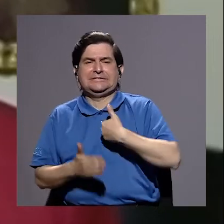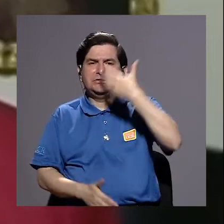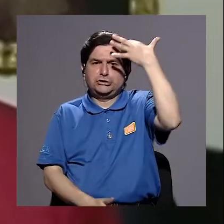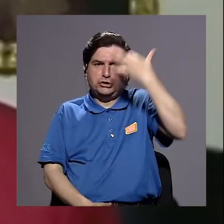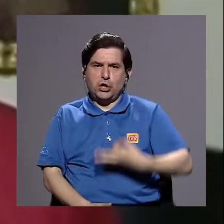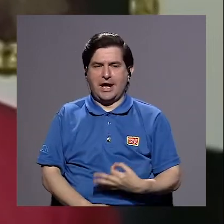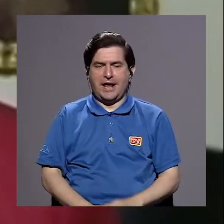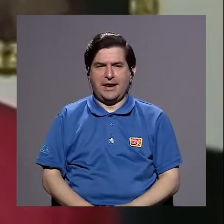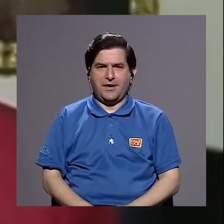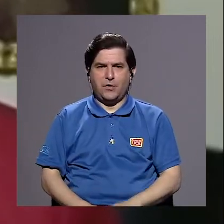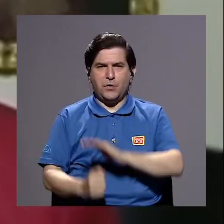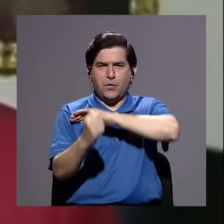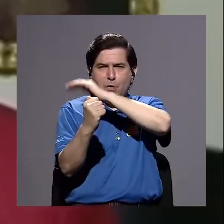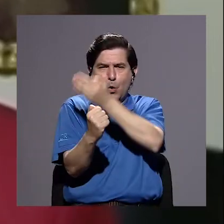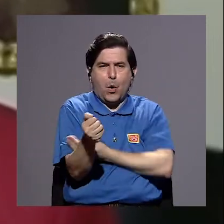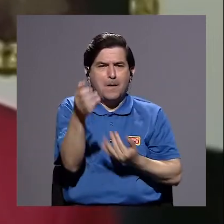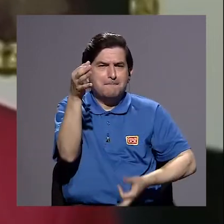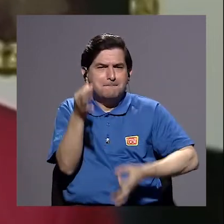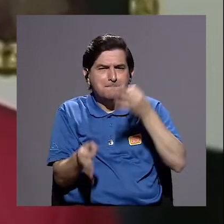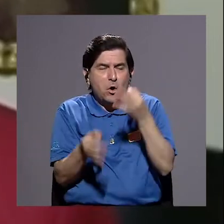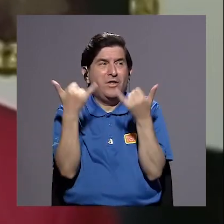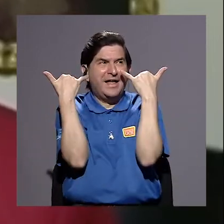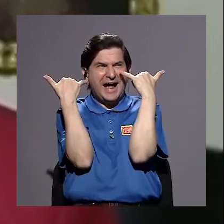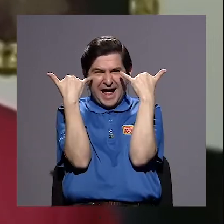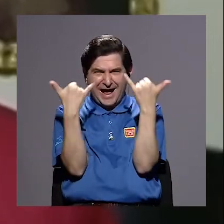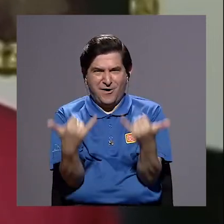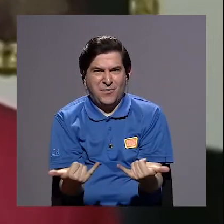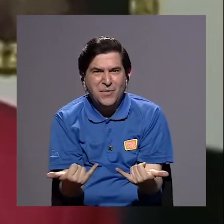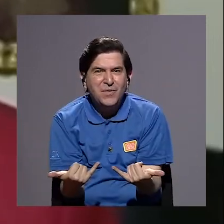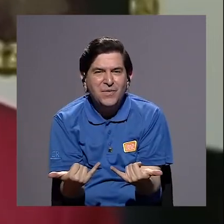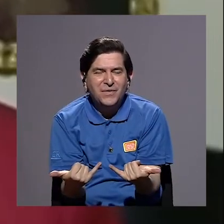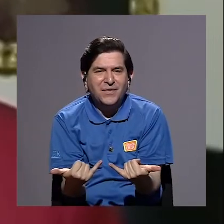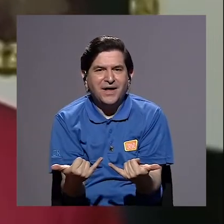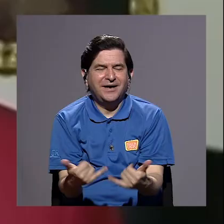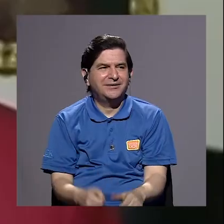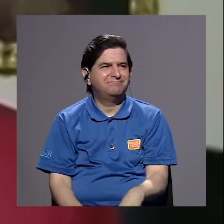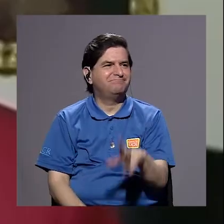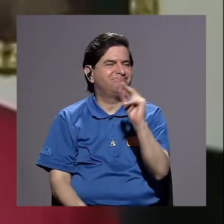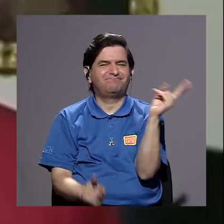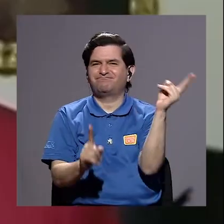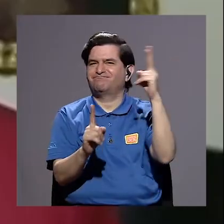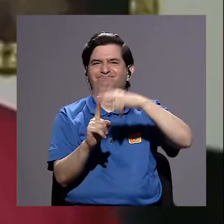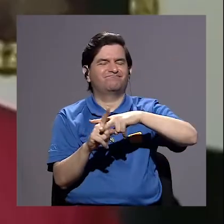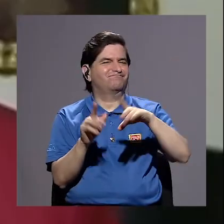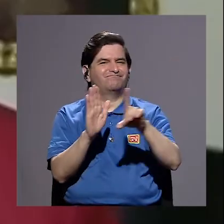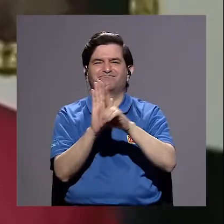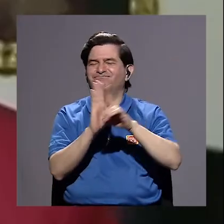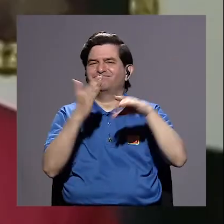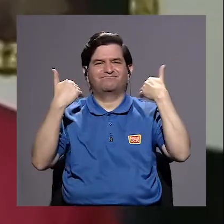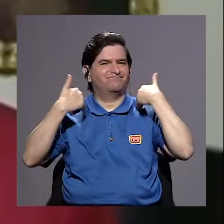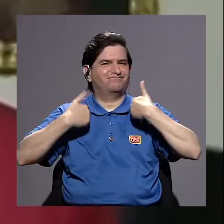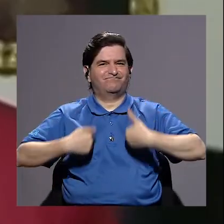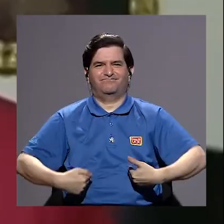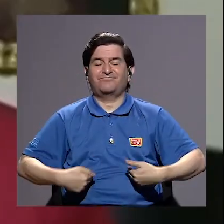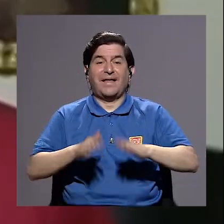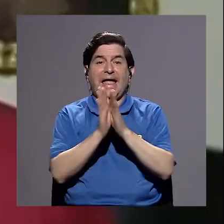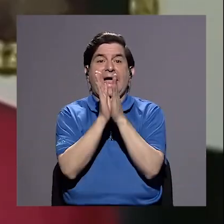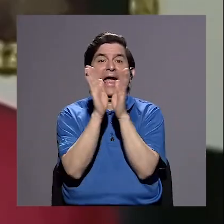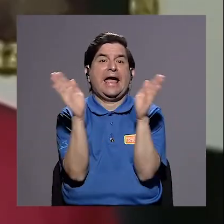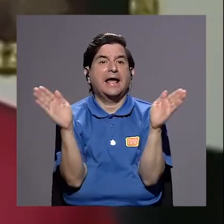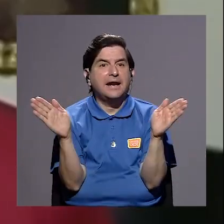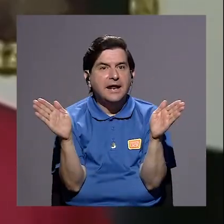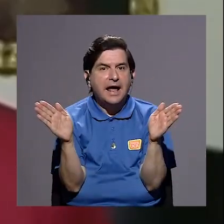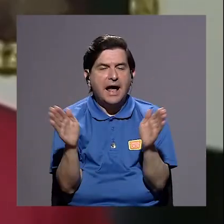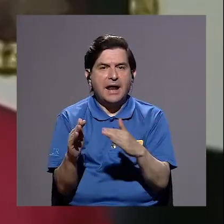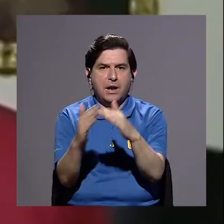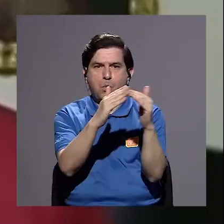que en el Poder Judicial en este momento no se están aplicando los derechos humanos en